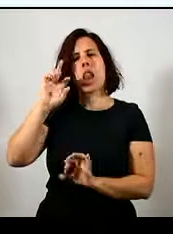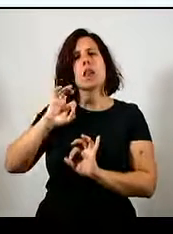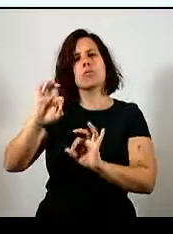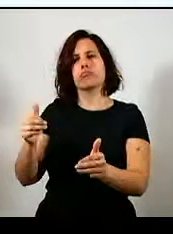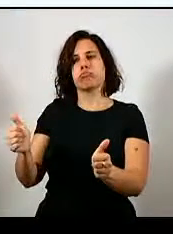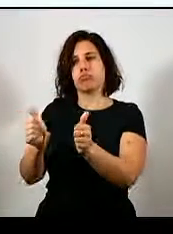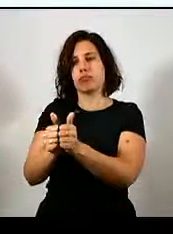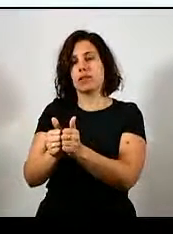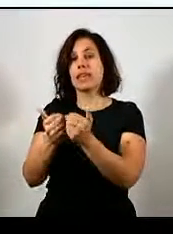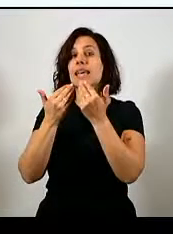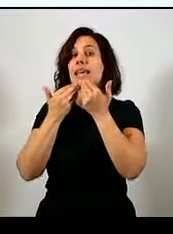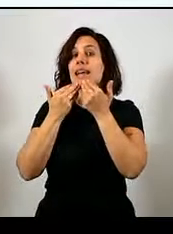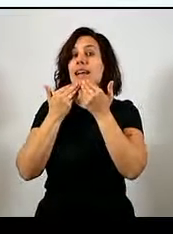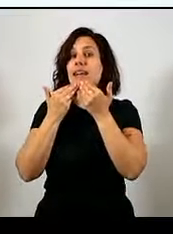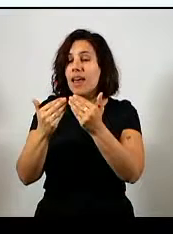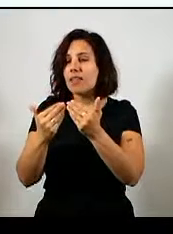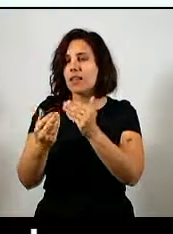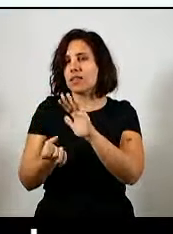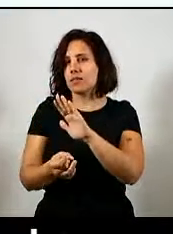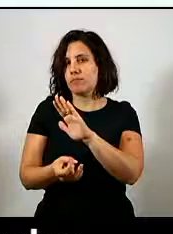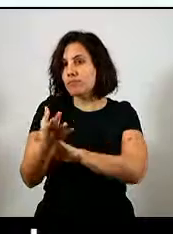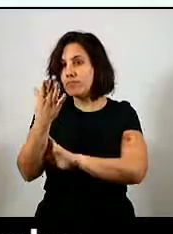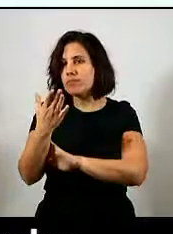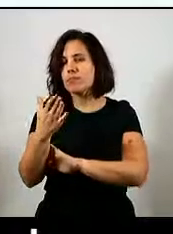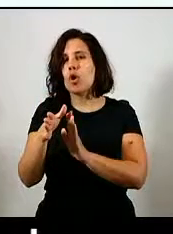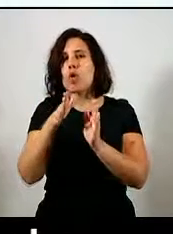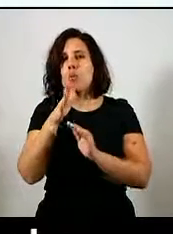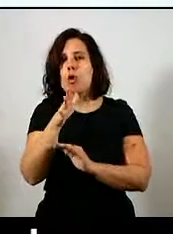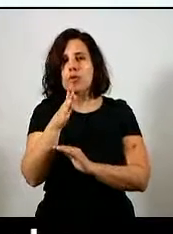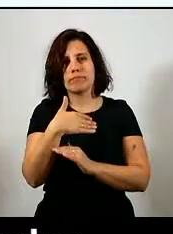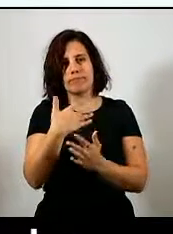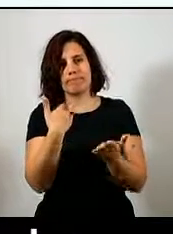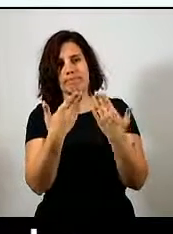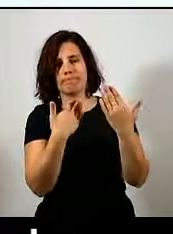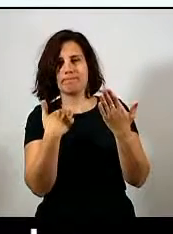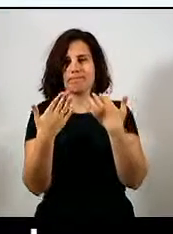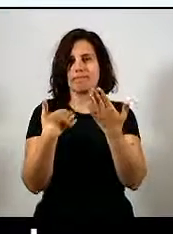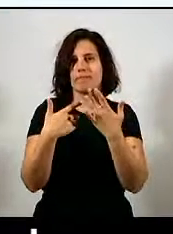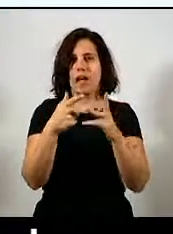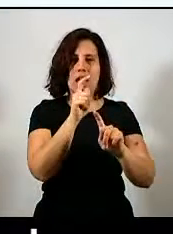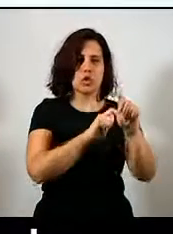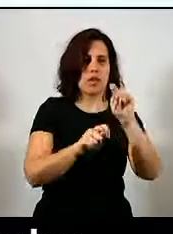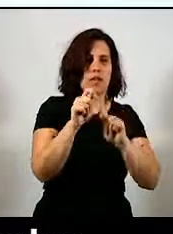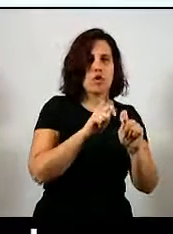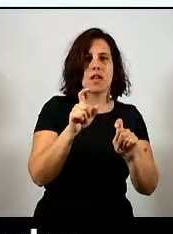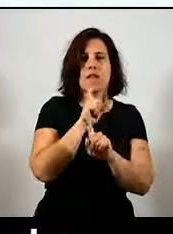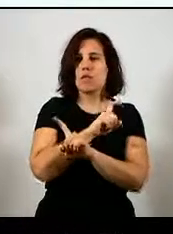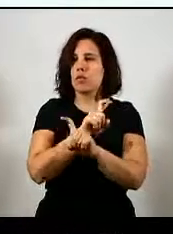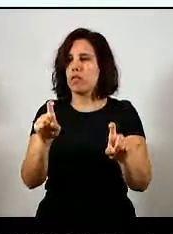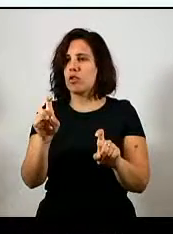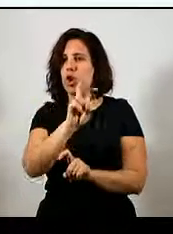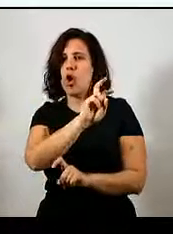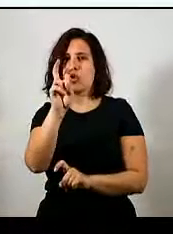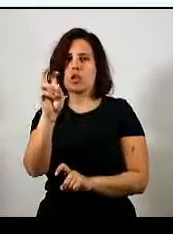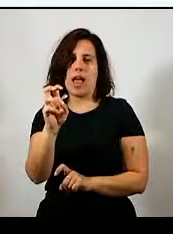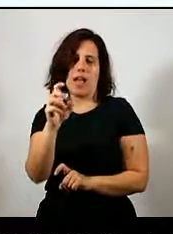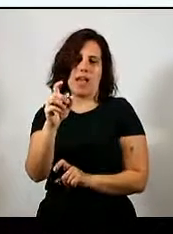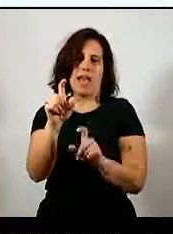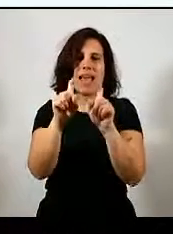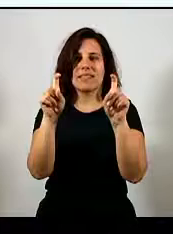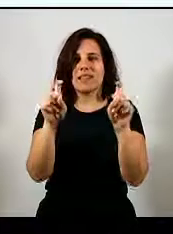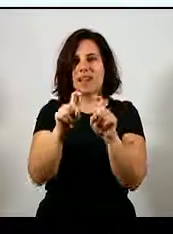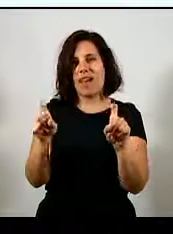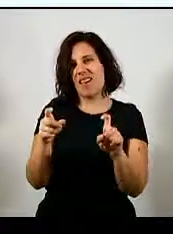nace de la escucha a las asociaciones, fundaciones y otras entidades sin ánimo de lucro que son